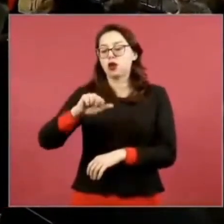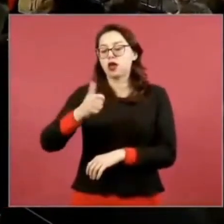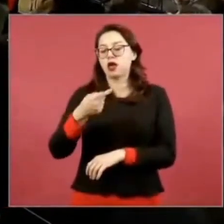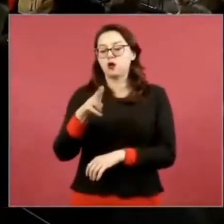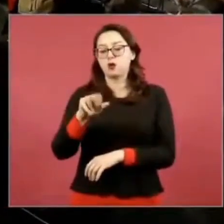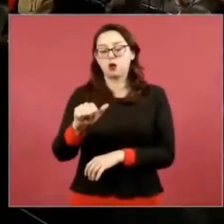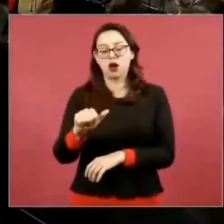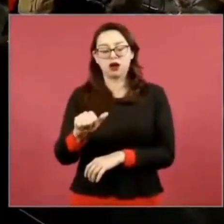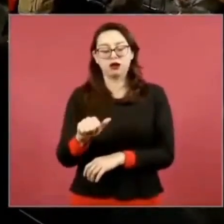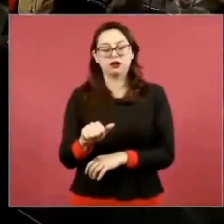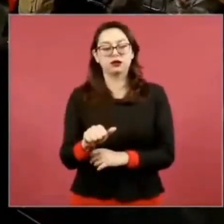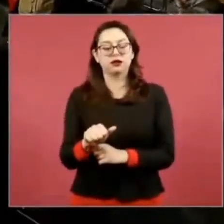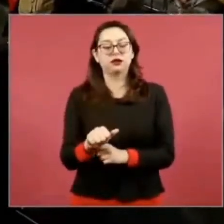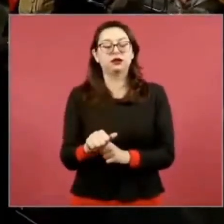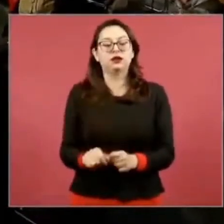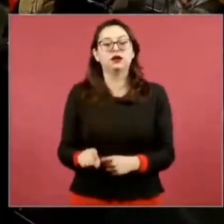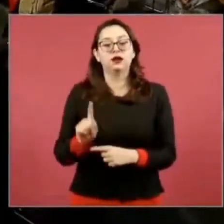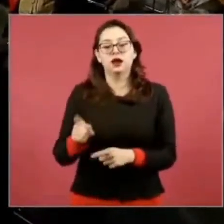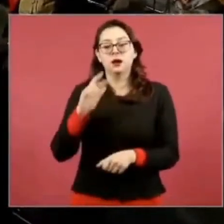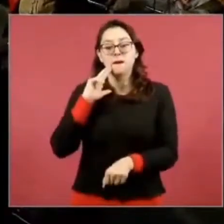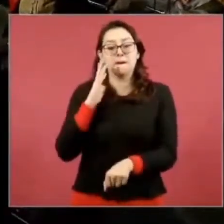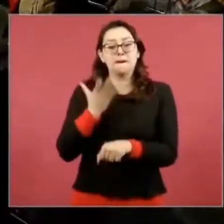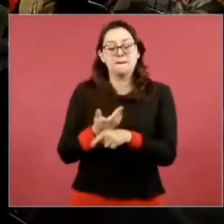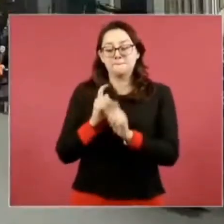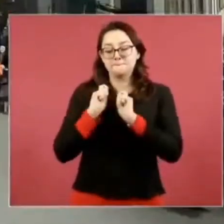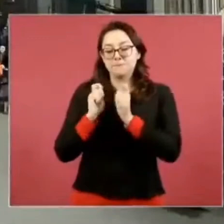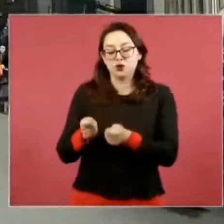que es el encargado de